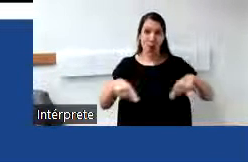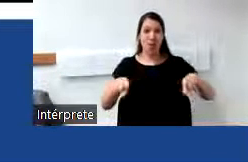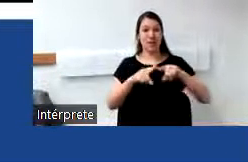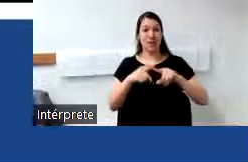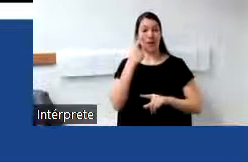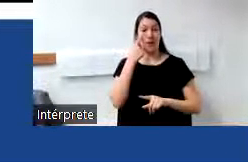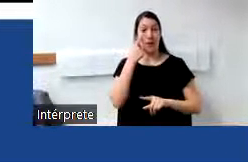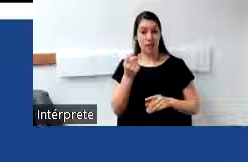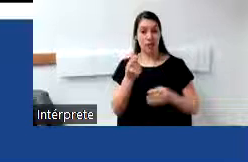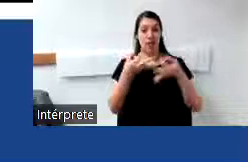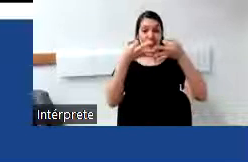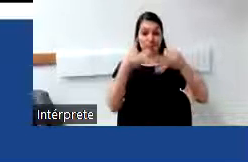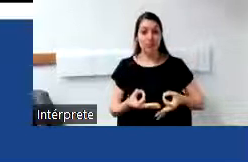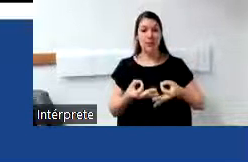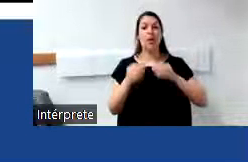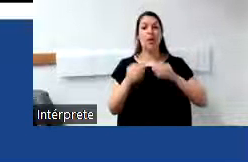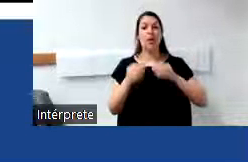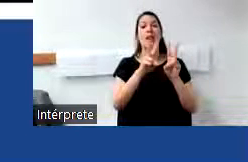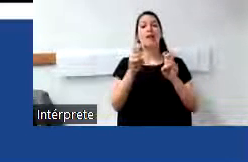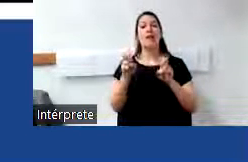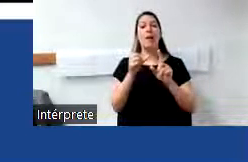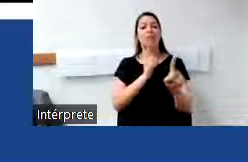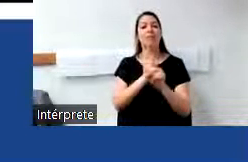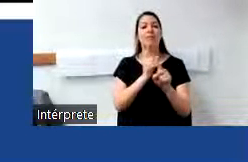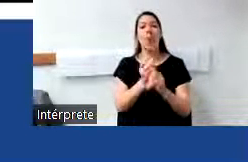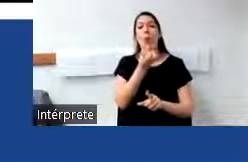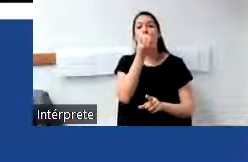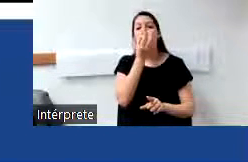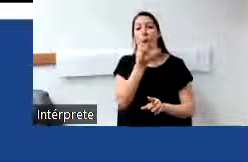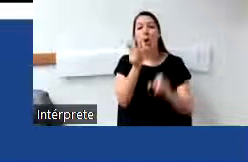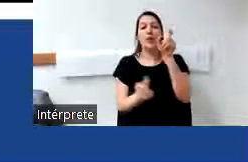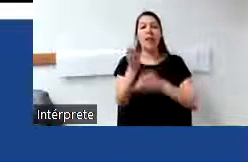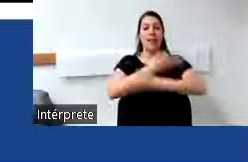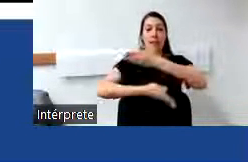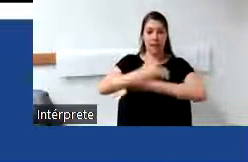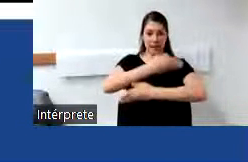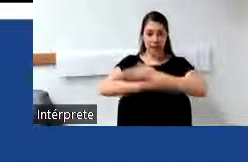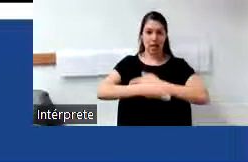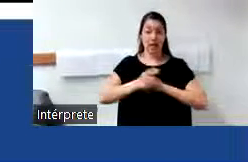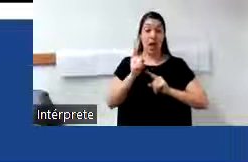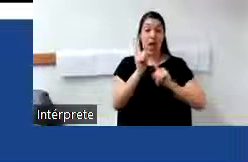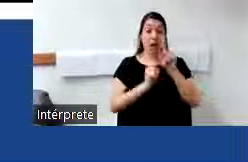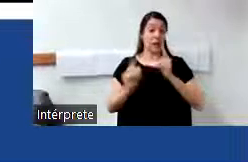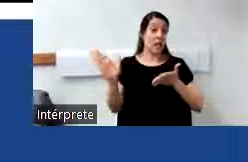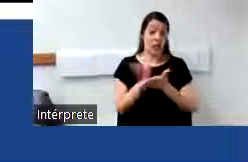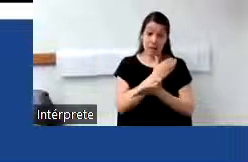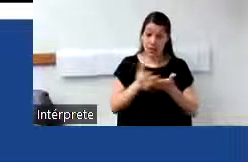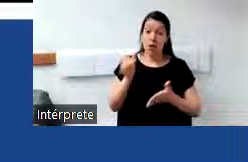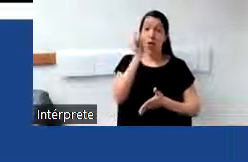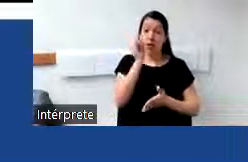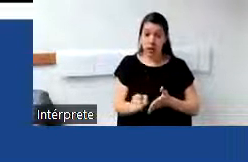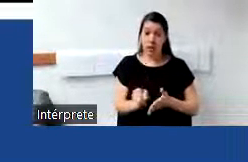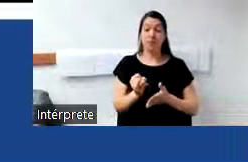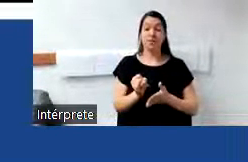bien, que tiene que ver con el trato a las personas con discapacidad, un trato que muchas veces es discriminatorio y que deja por